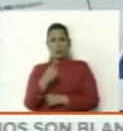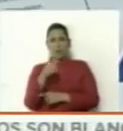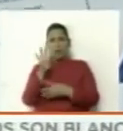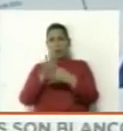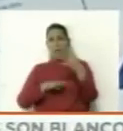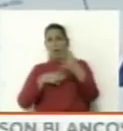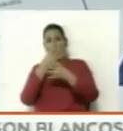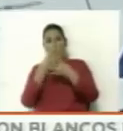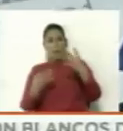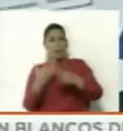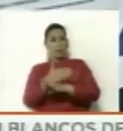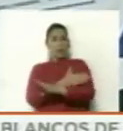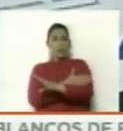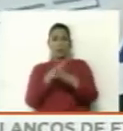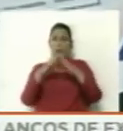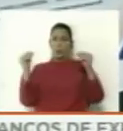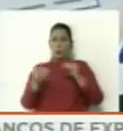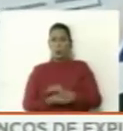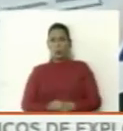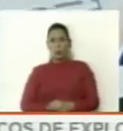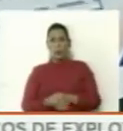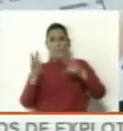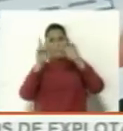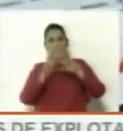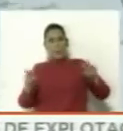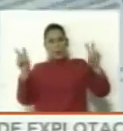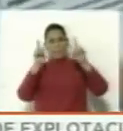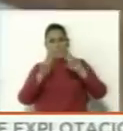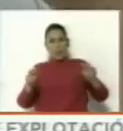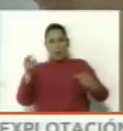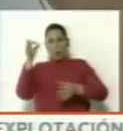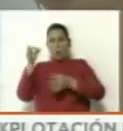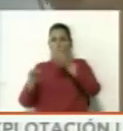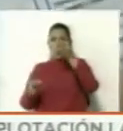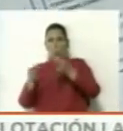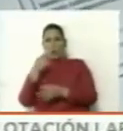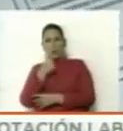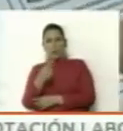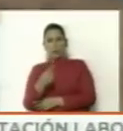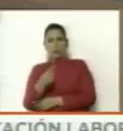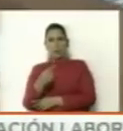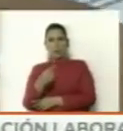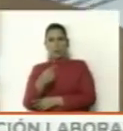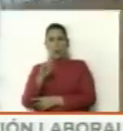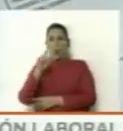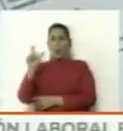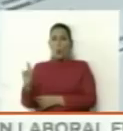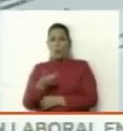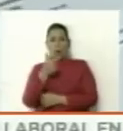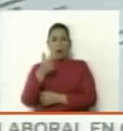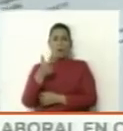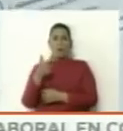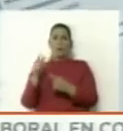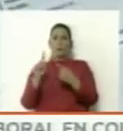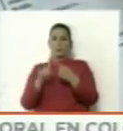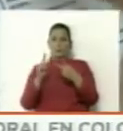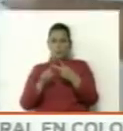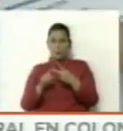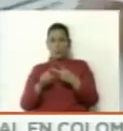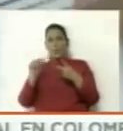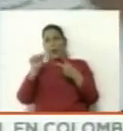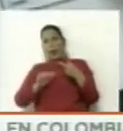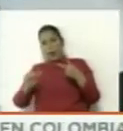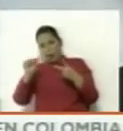transparencia ante todo. Y la investigación de las juntas de tu hermano Gustavo Guaidó con Alejandro